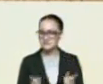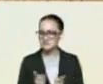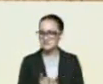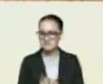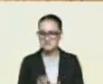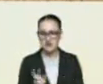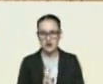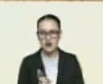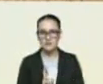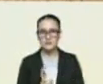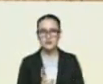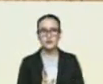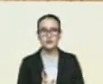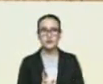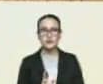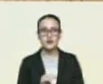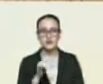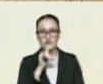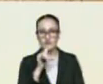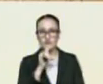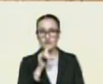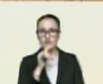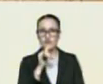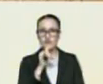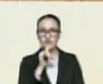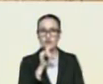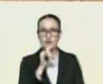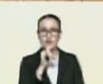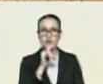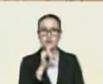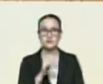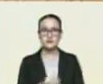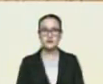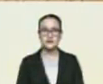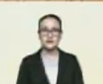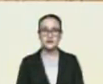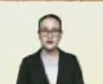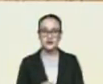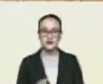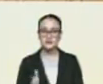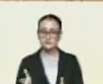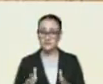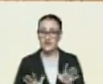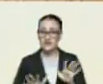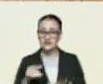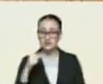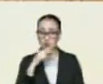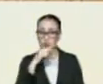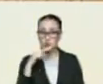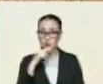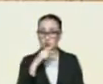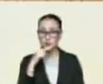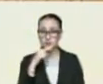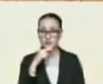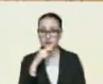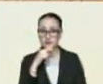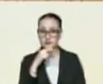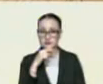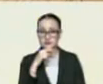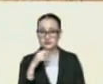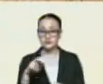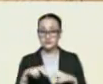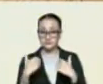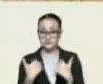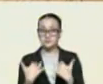brevemente lo que es el informe de esta elección del 15 de octubre ante